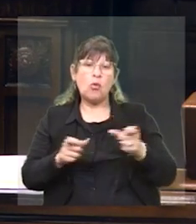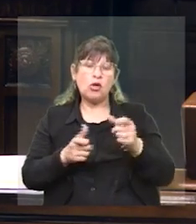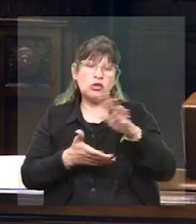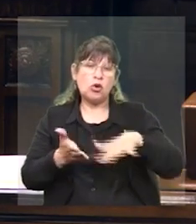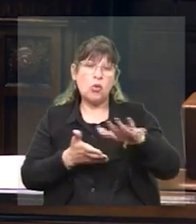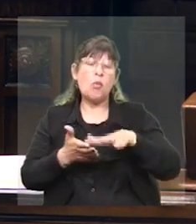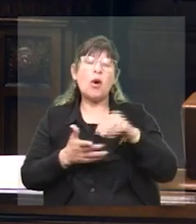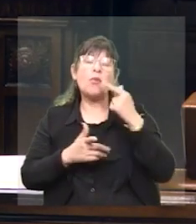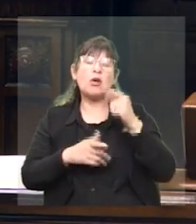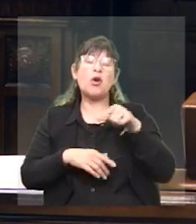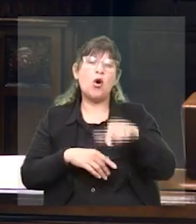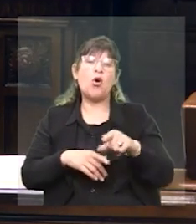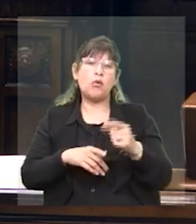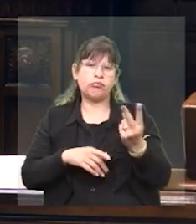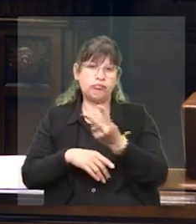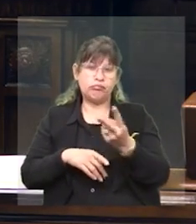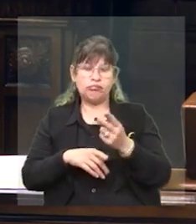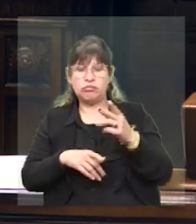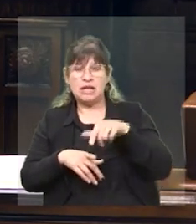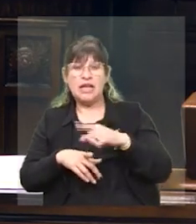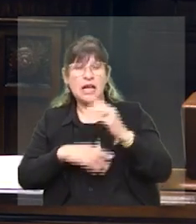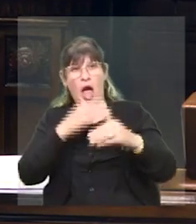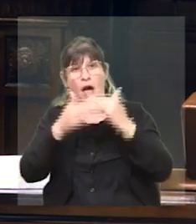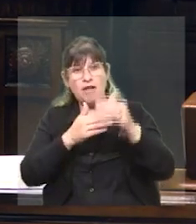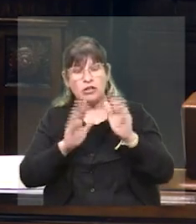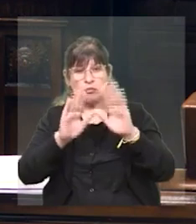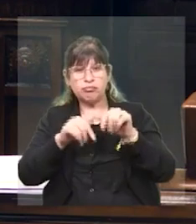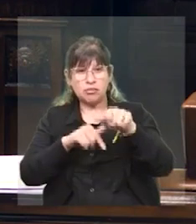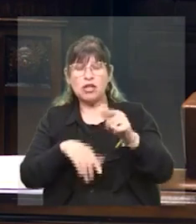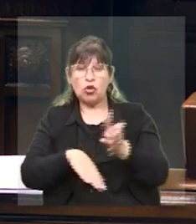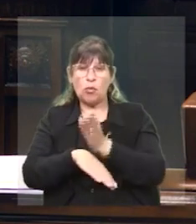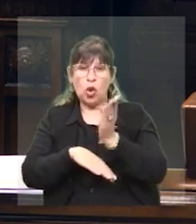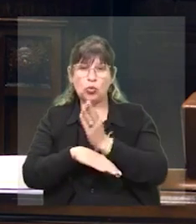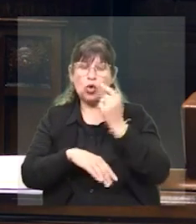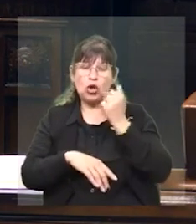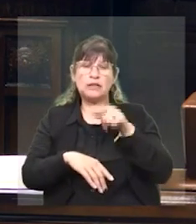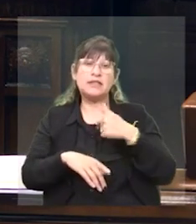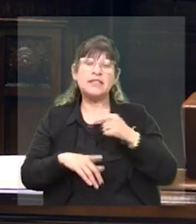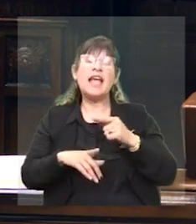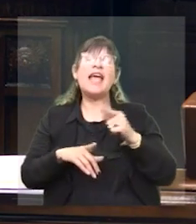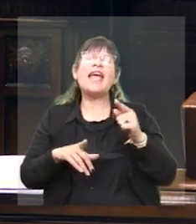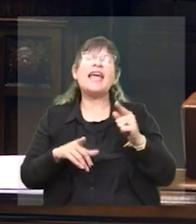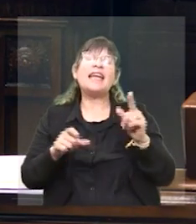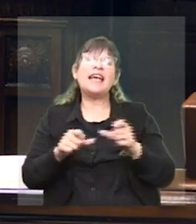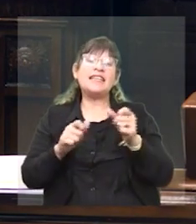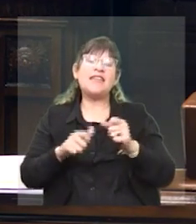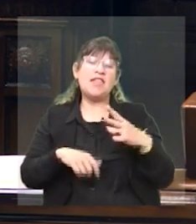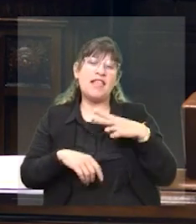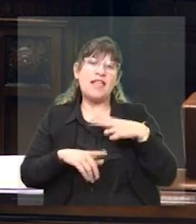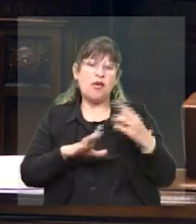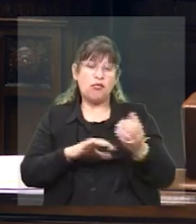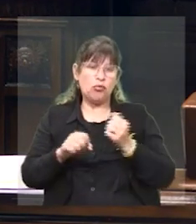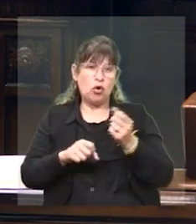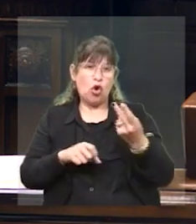Rincón de los Matos que generó un gran avance para esos productores el ámbito de la actividad privada fundó con su